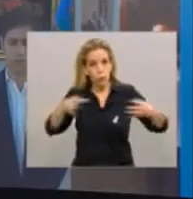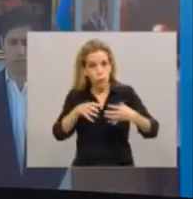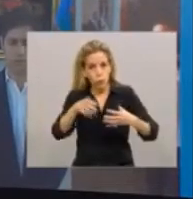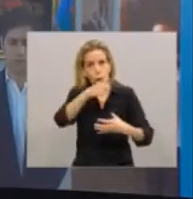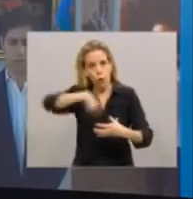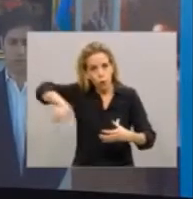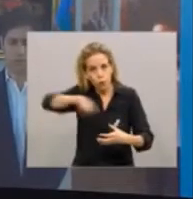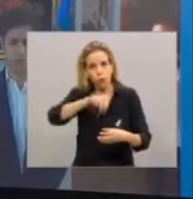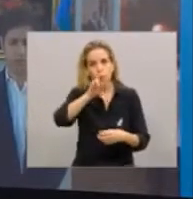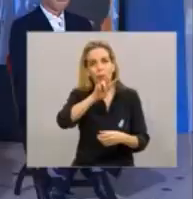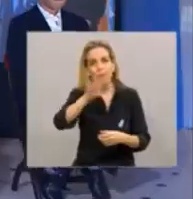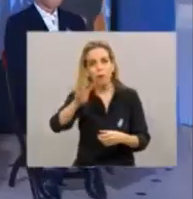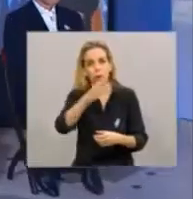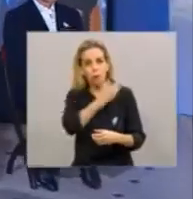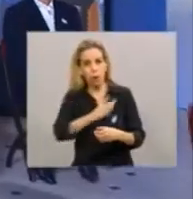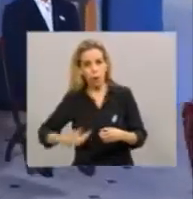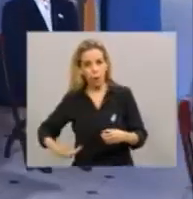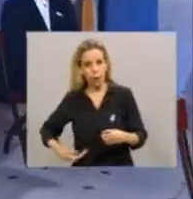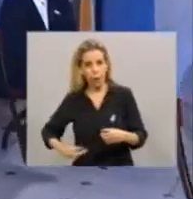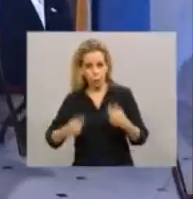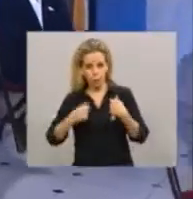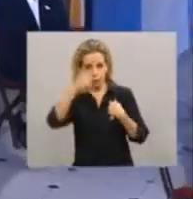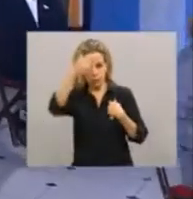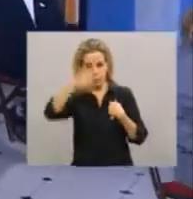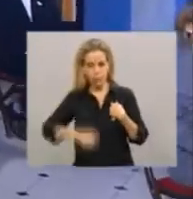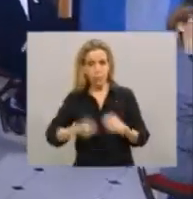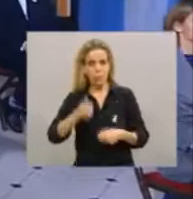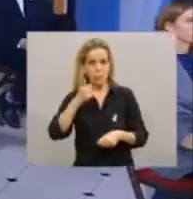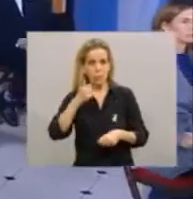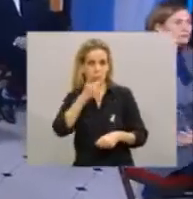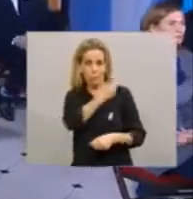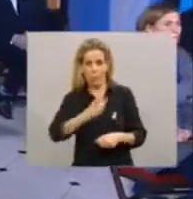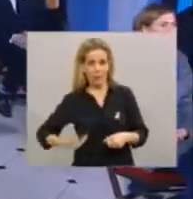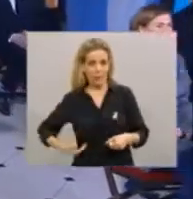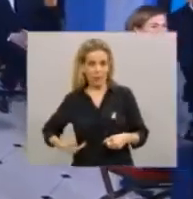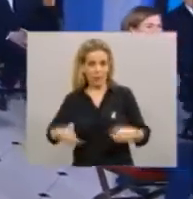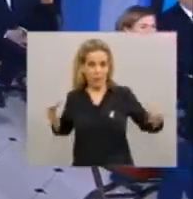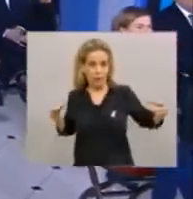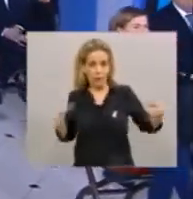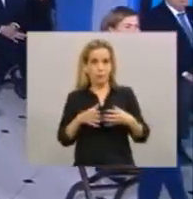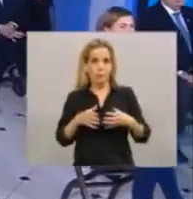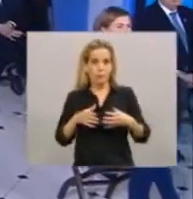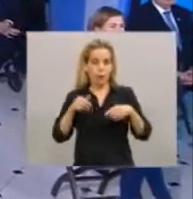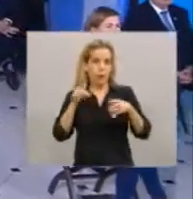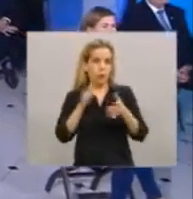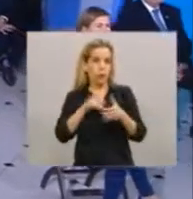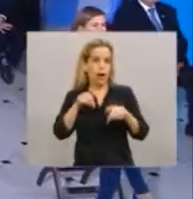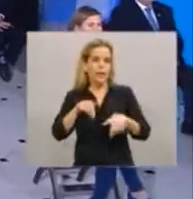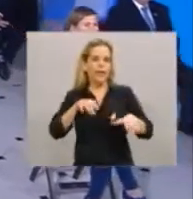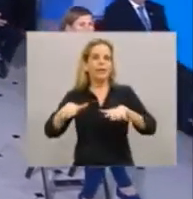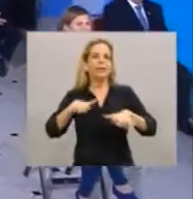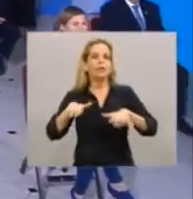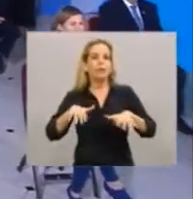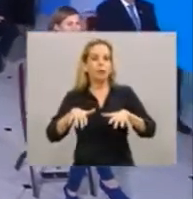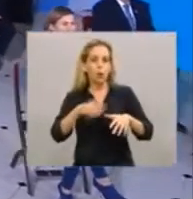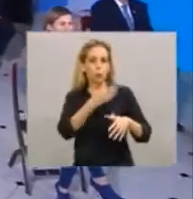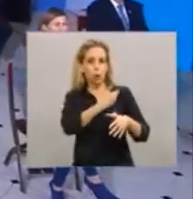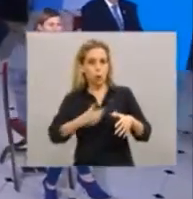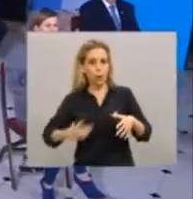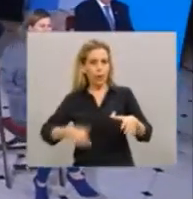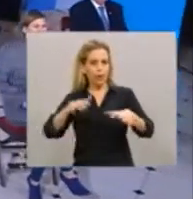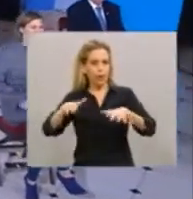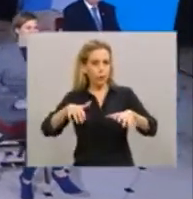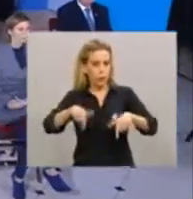los 24 gobernadores y este presidente los que le toca gobernar este tiempo de la argentina